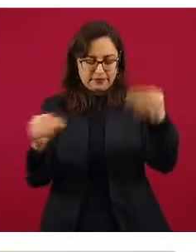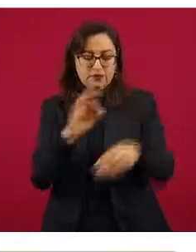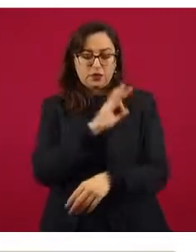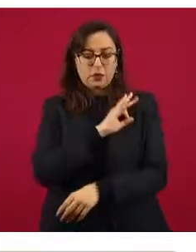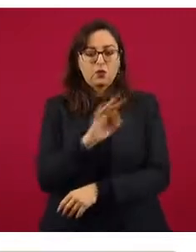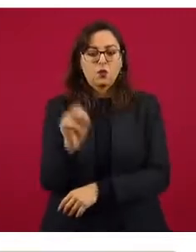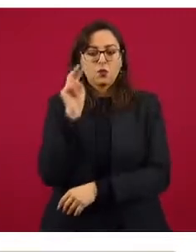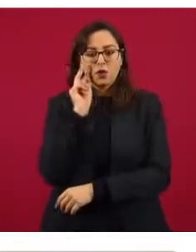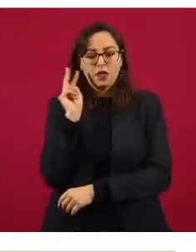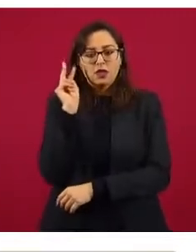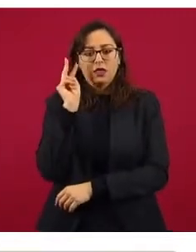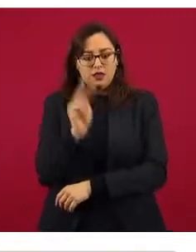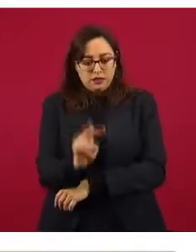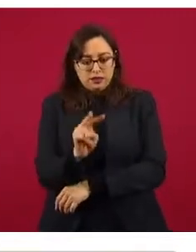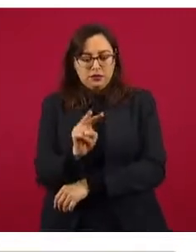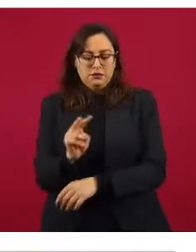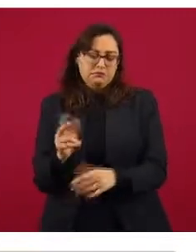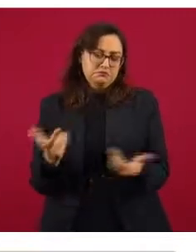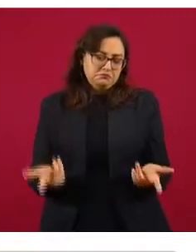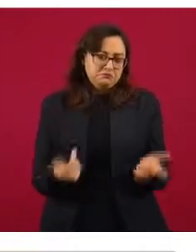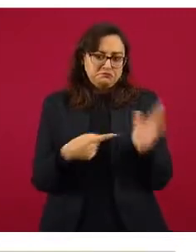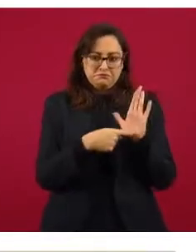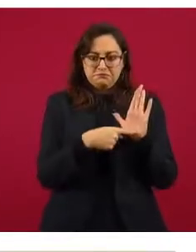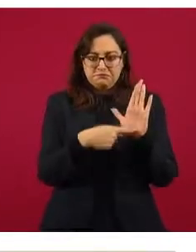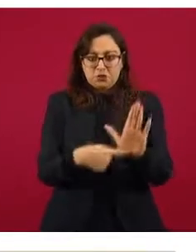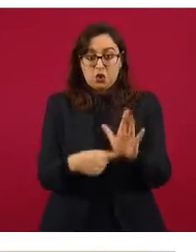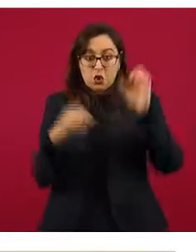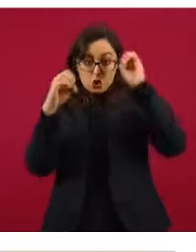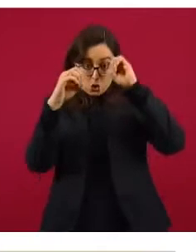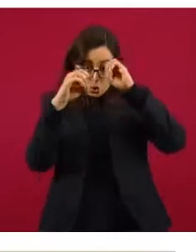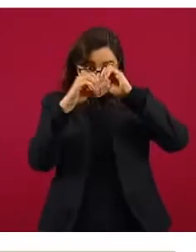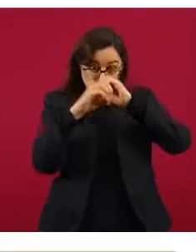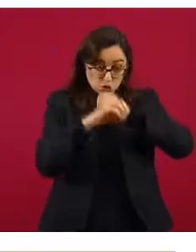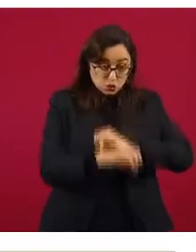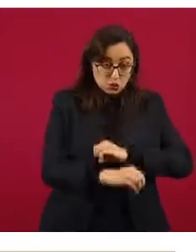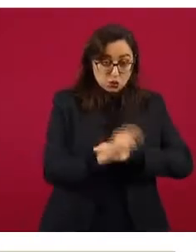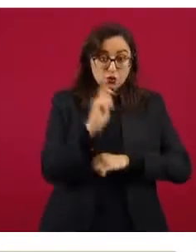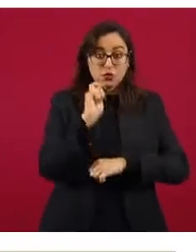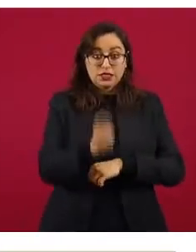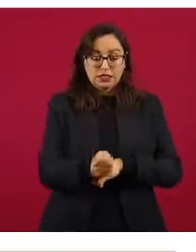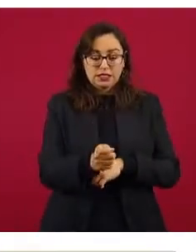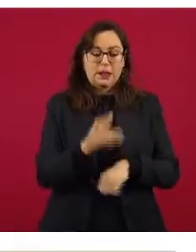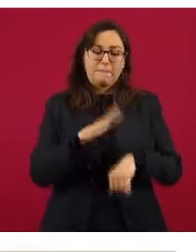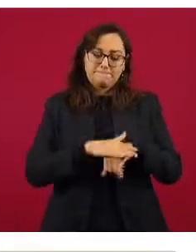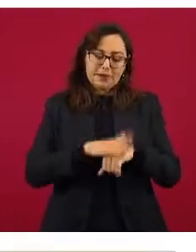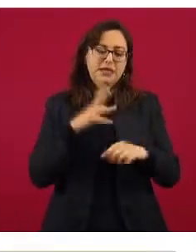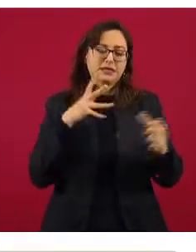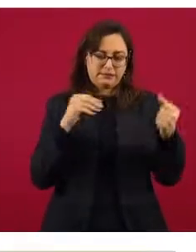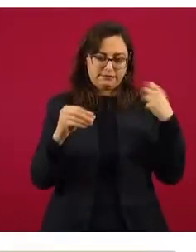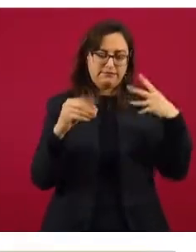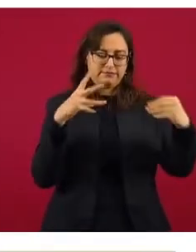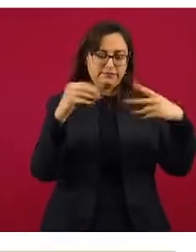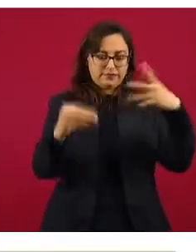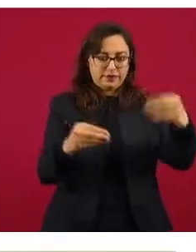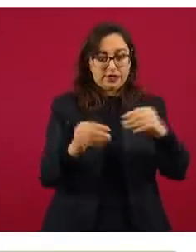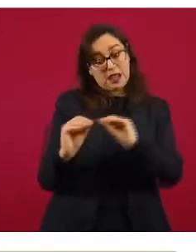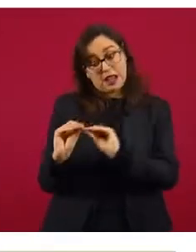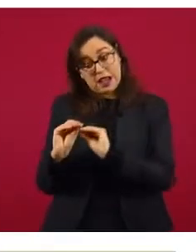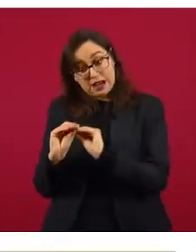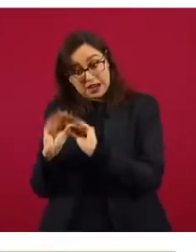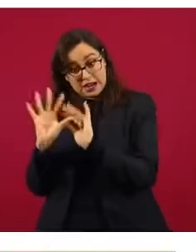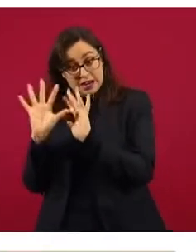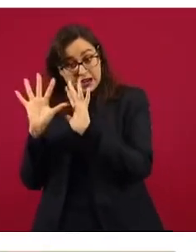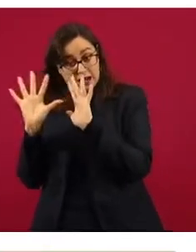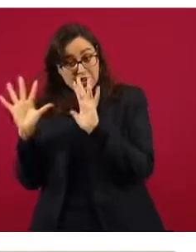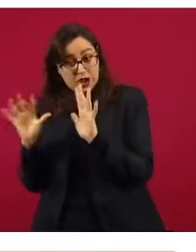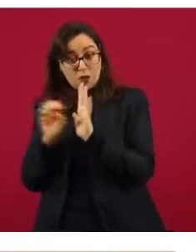analizar al ver la imagen. Es donde está más oscuro el color, está más intensa la epidemia. Y donde está más claro, como